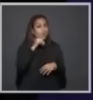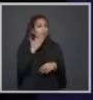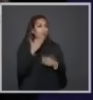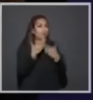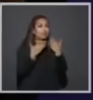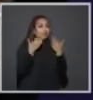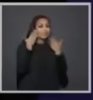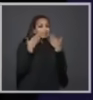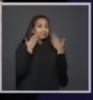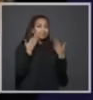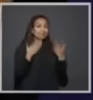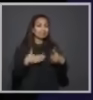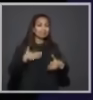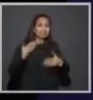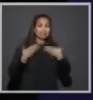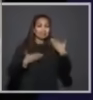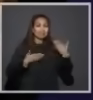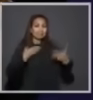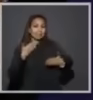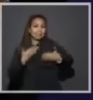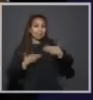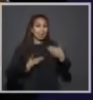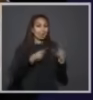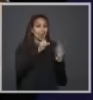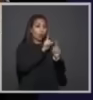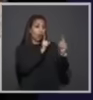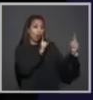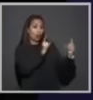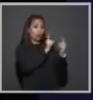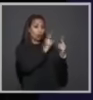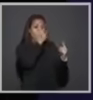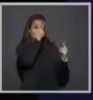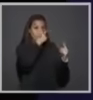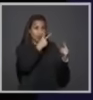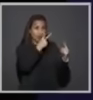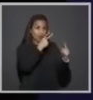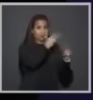convivido en armonía con los que viven del otro lado de la frontera,